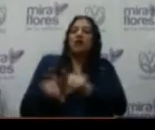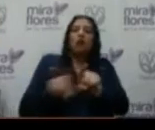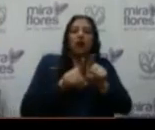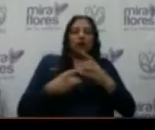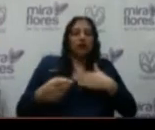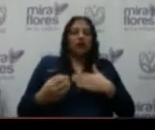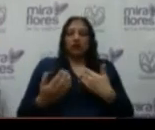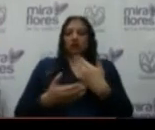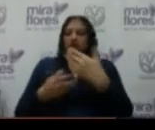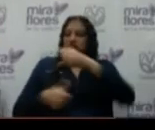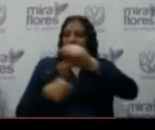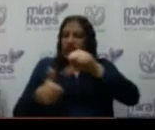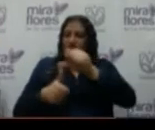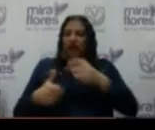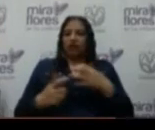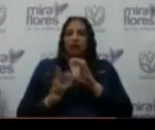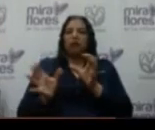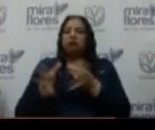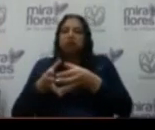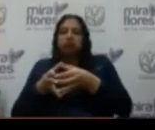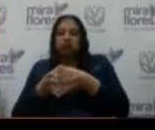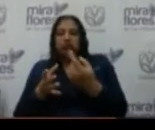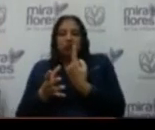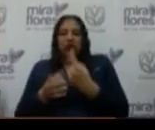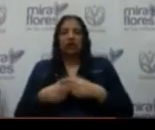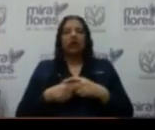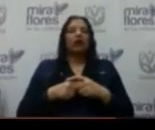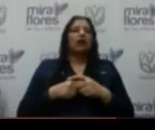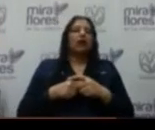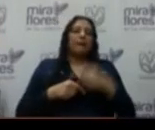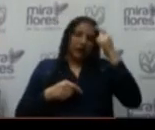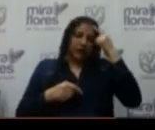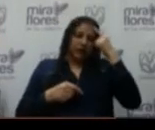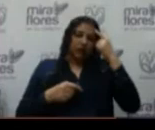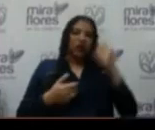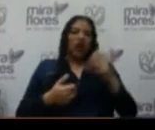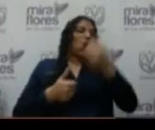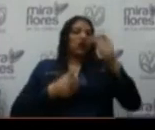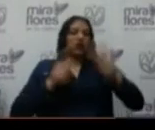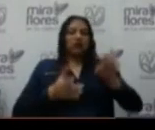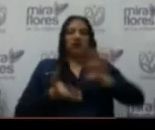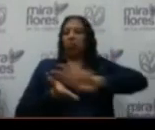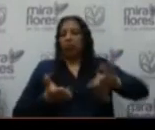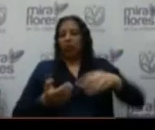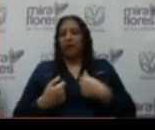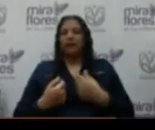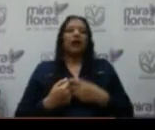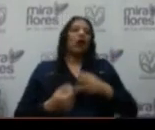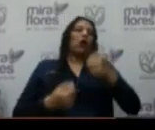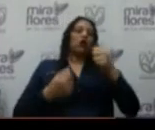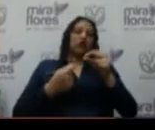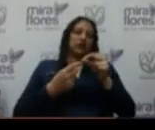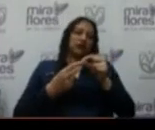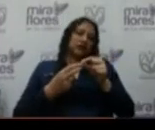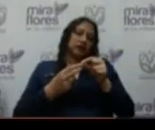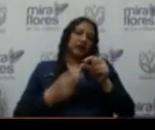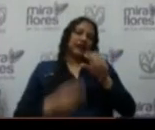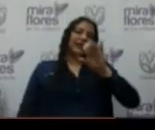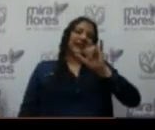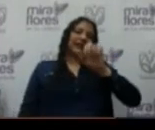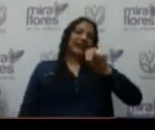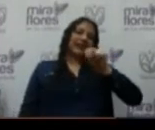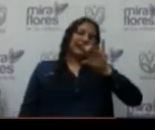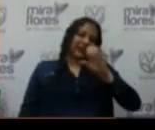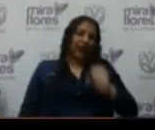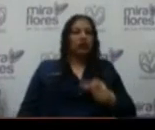sus dependientes, considerando que nada más existe. Los incendiados se queman